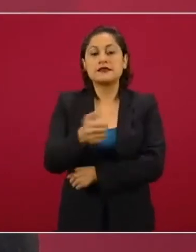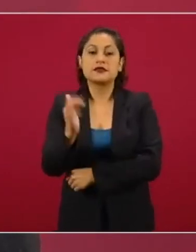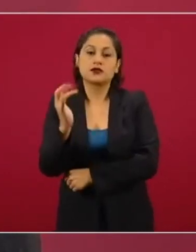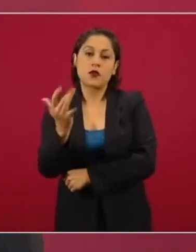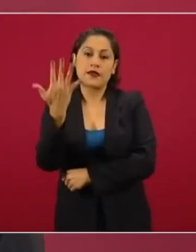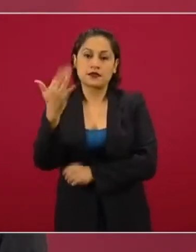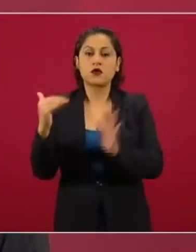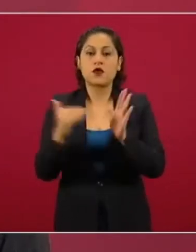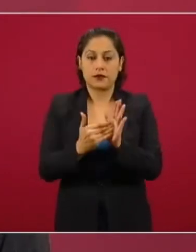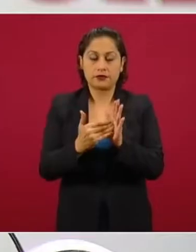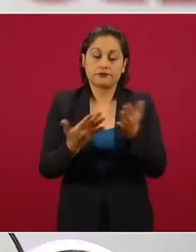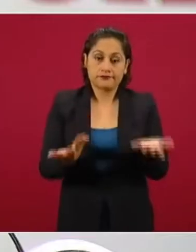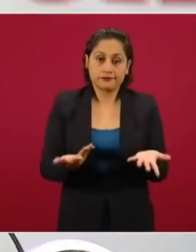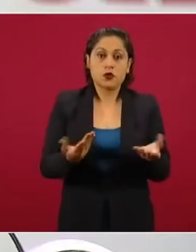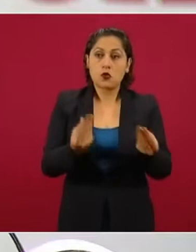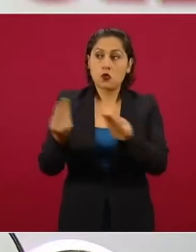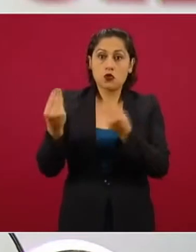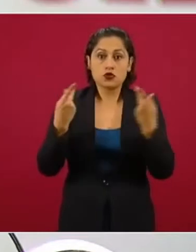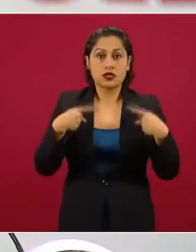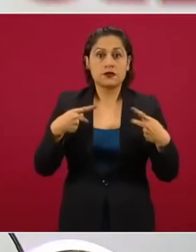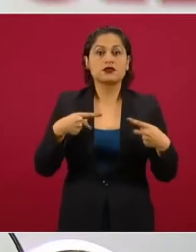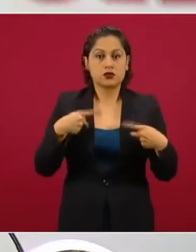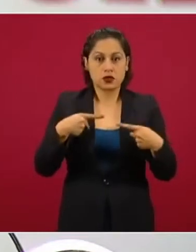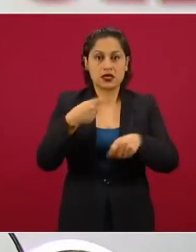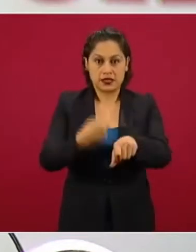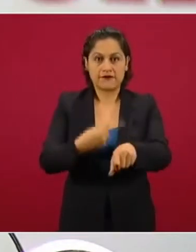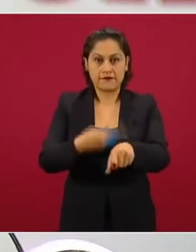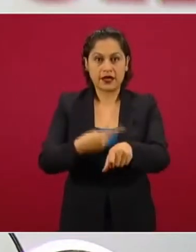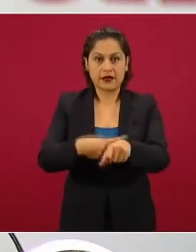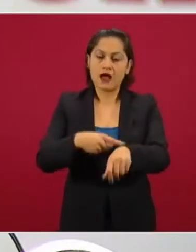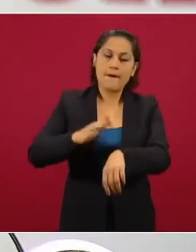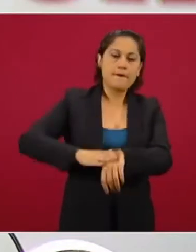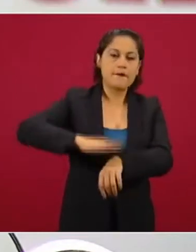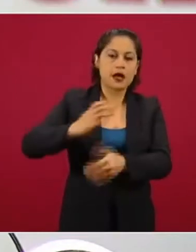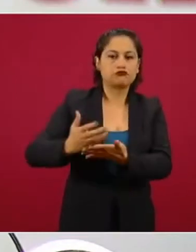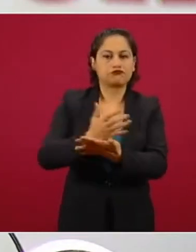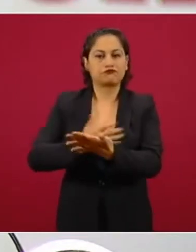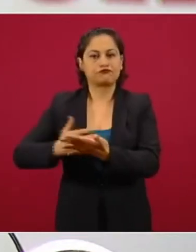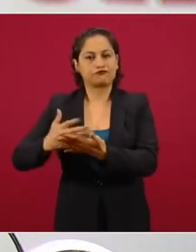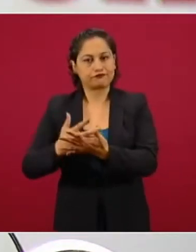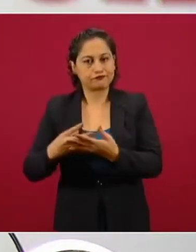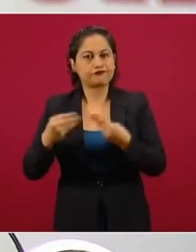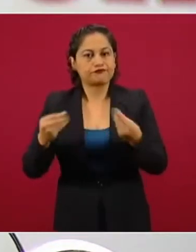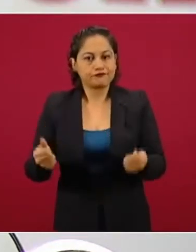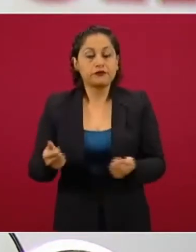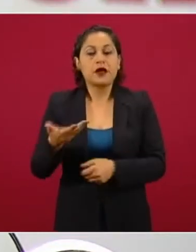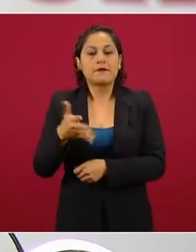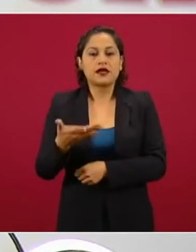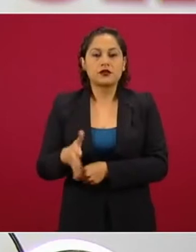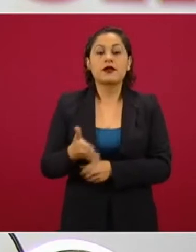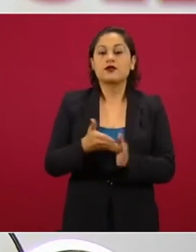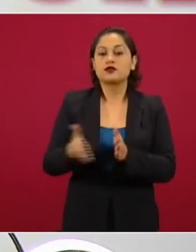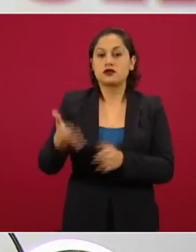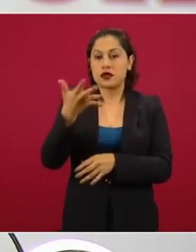gran mayoría de las personas enfermas de COVID-19 afortunadamente se recuperan en aproximadamente 10 a 14